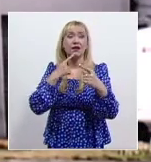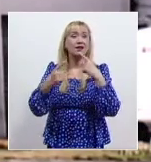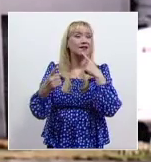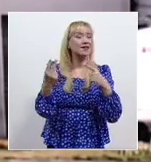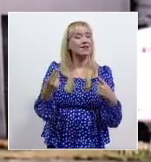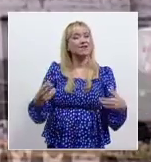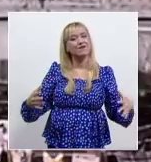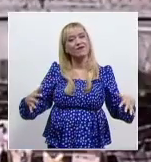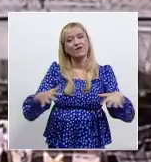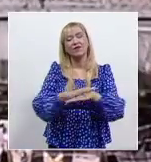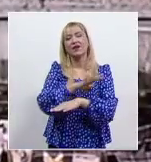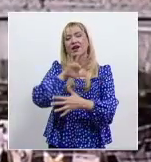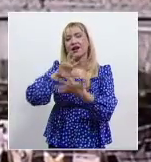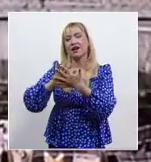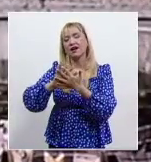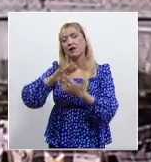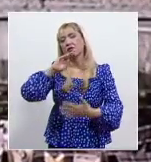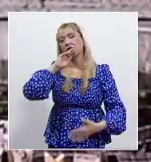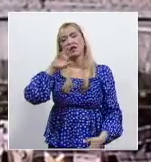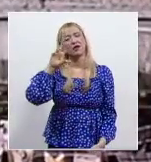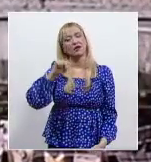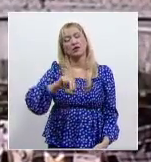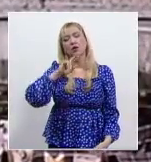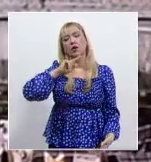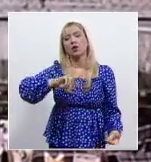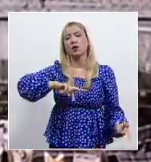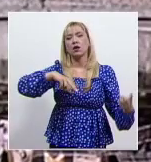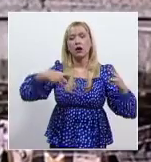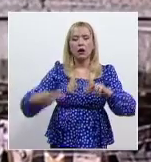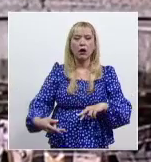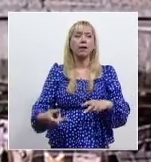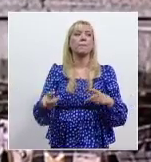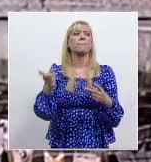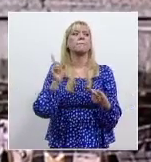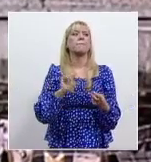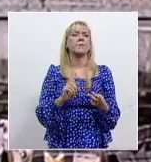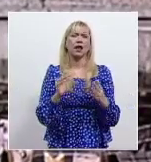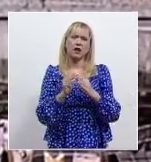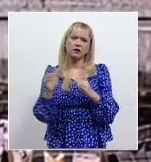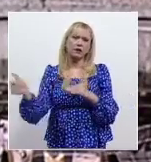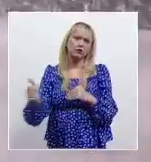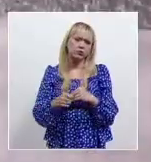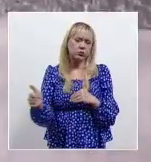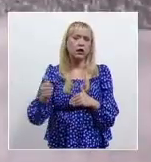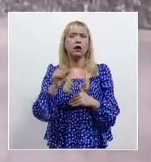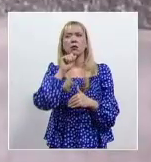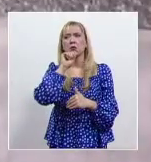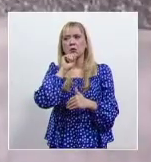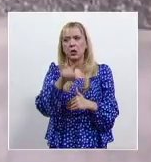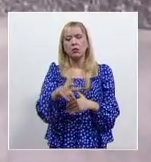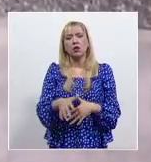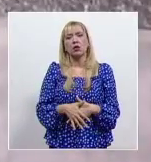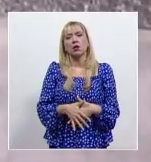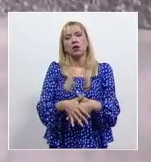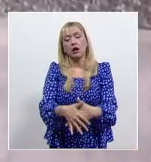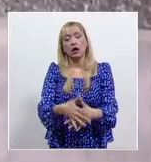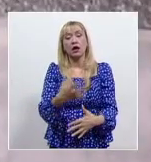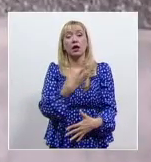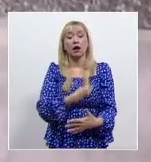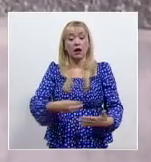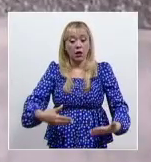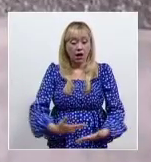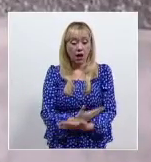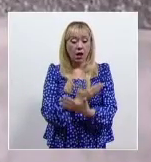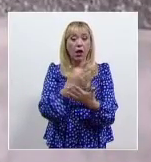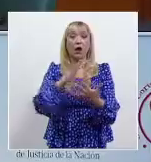cautelar de madres en prisión o para garantizar servicios médicos especializados tanto a las madres gestantes como a los hijos que nacieron